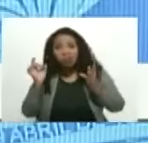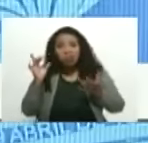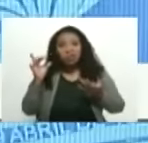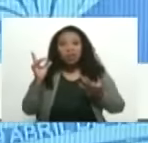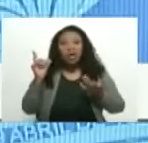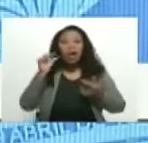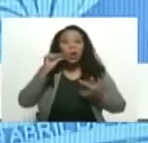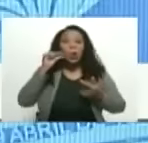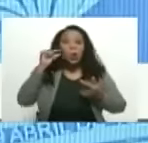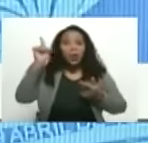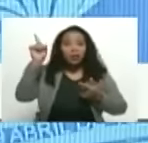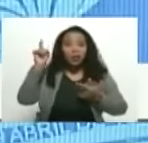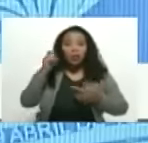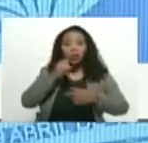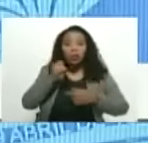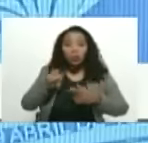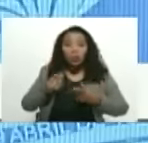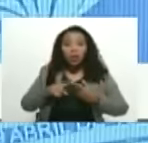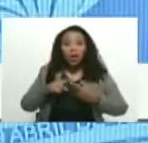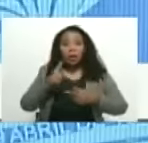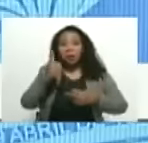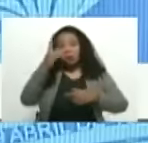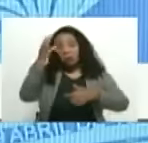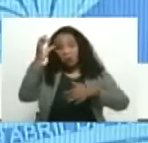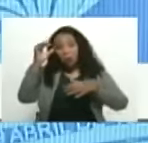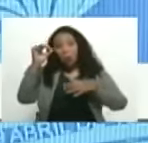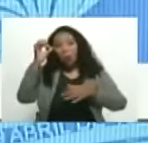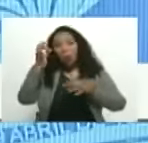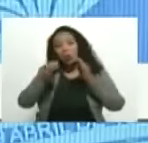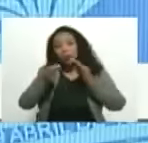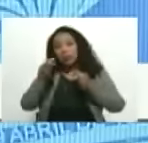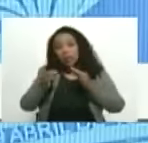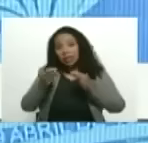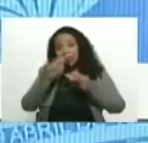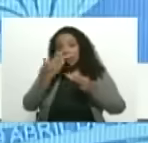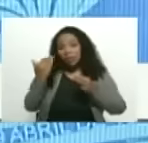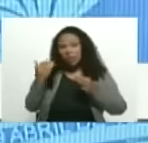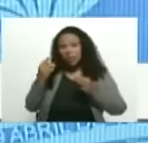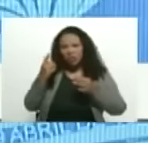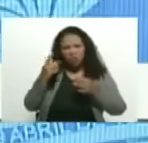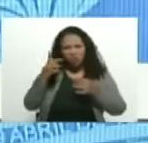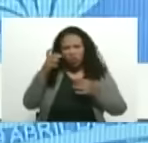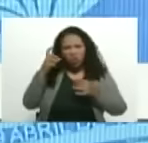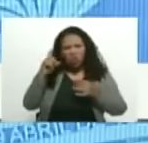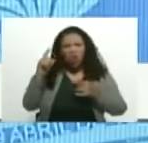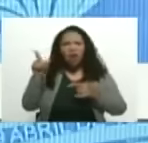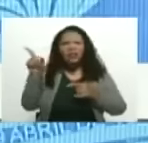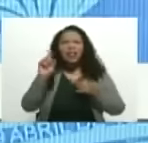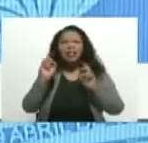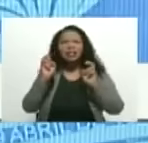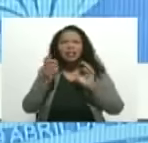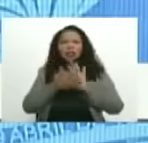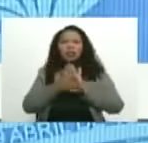a Guanipa, lo van a votar de Primero Justicia en estos días. ¿O no han escuchado nada de eso de Guanipa? Y